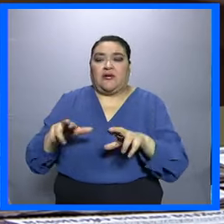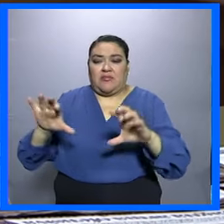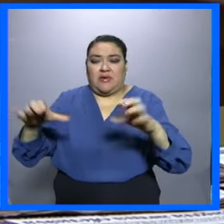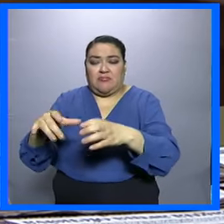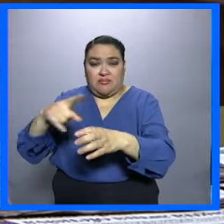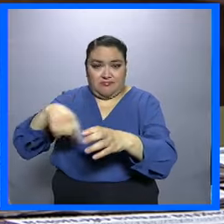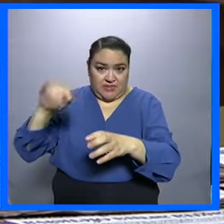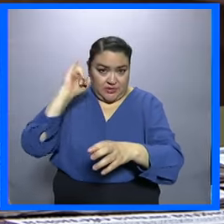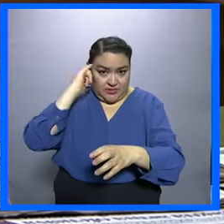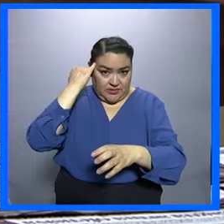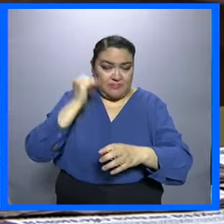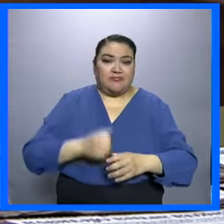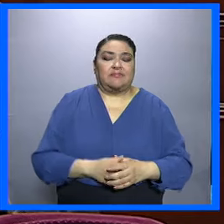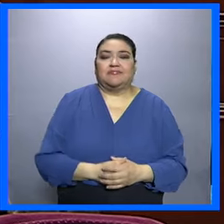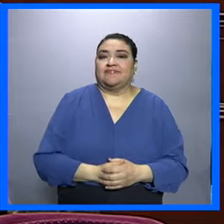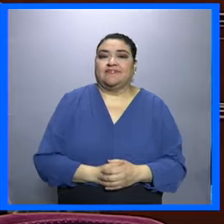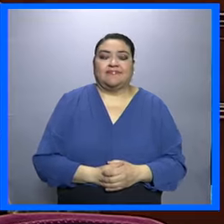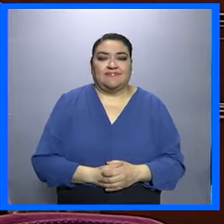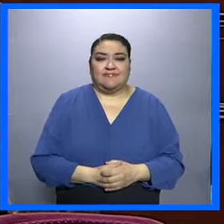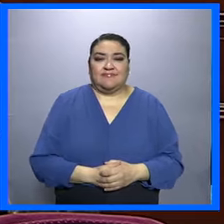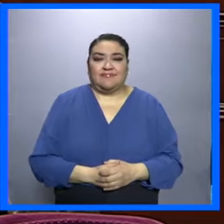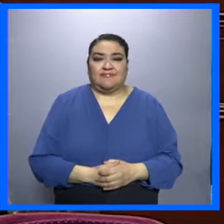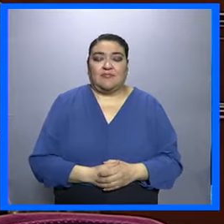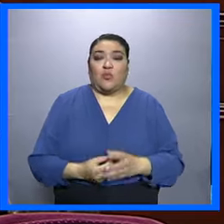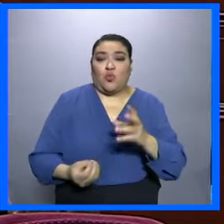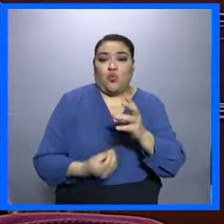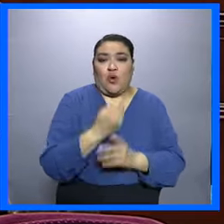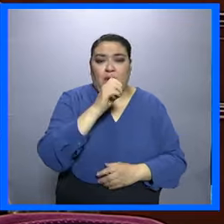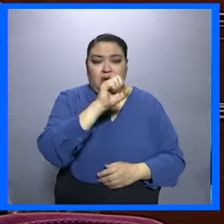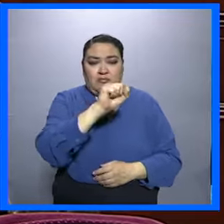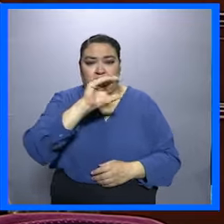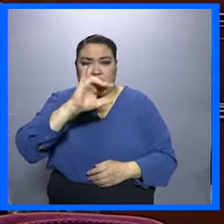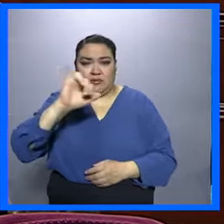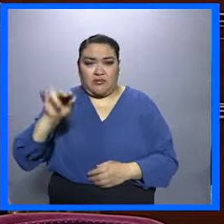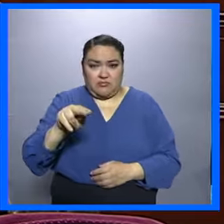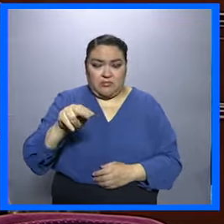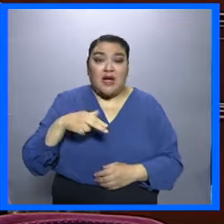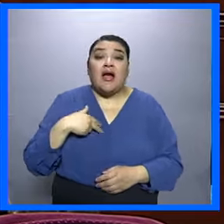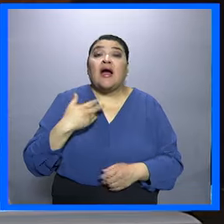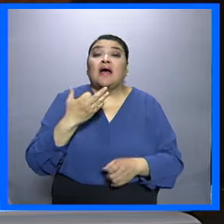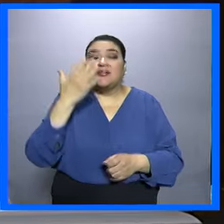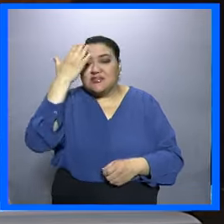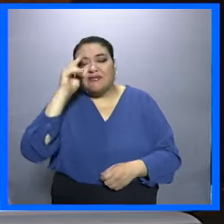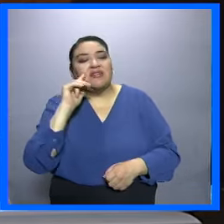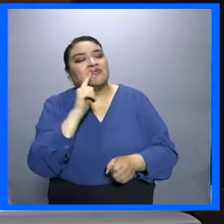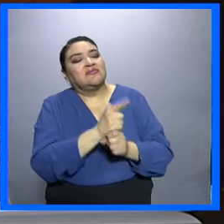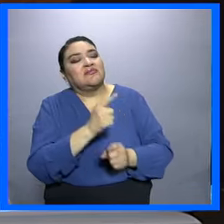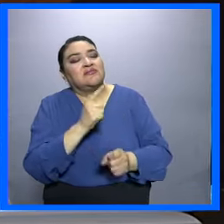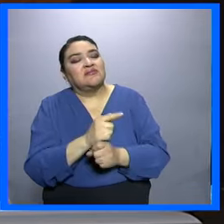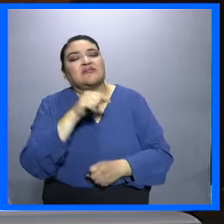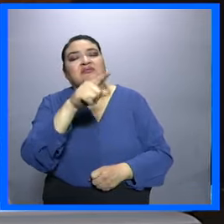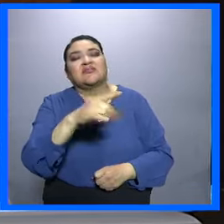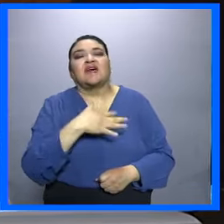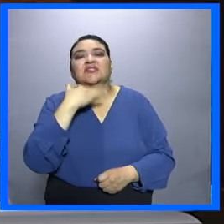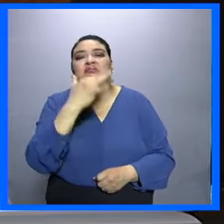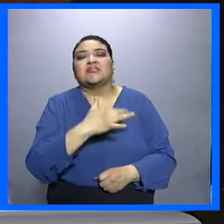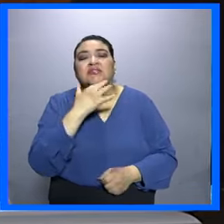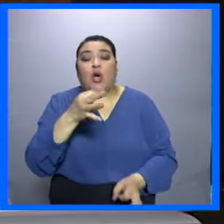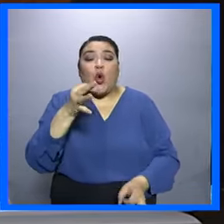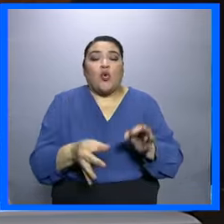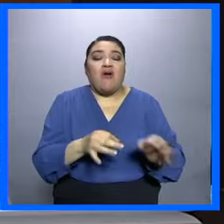comunidad indígena. La nueva Suprema Corte enfrenta prácticas que buscan retrasar el trámite